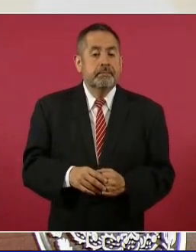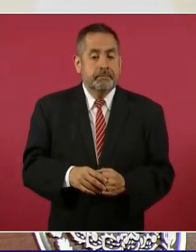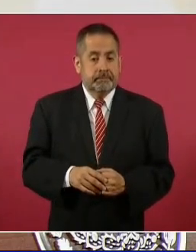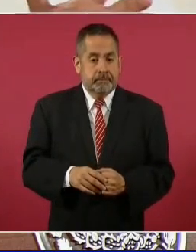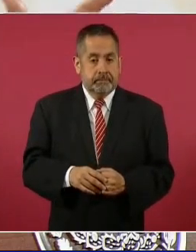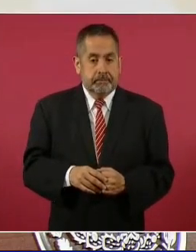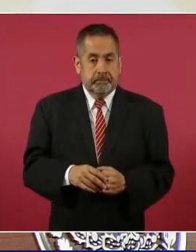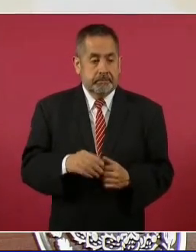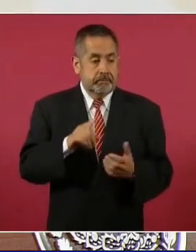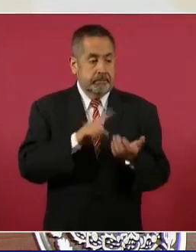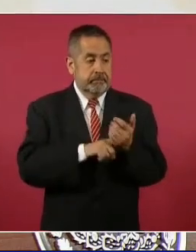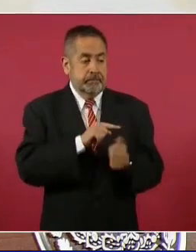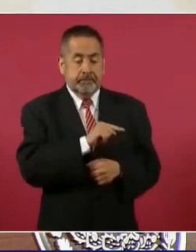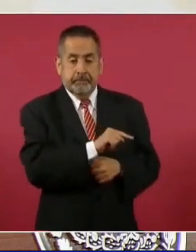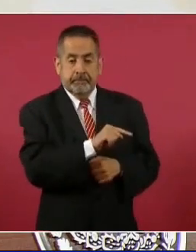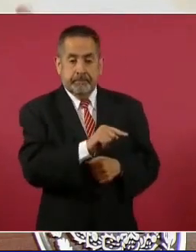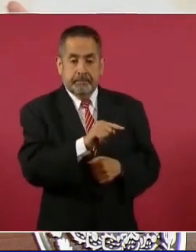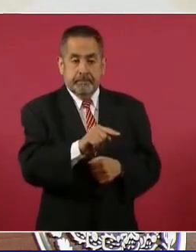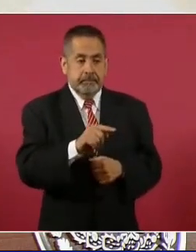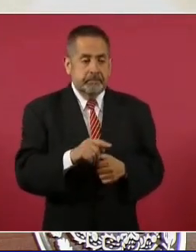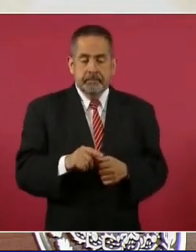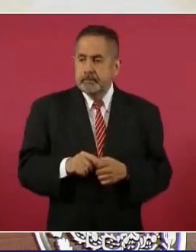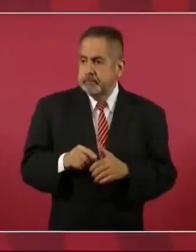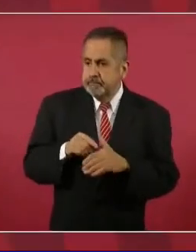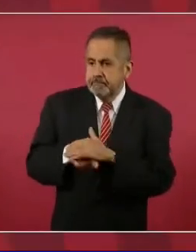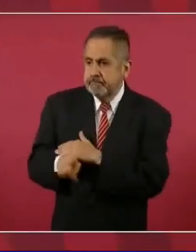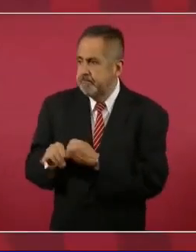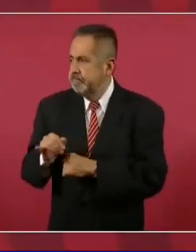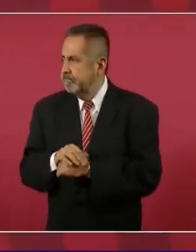y muchos infiltrados